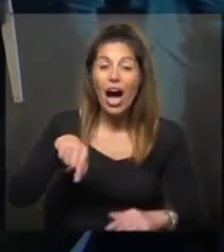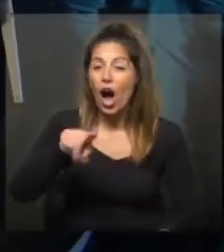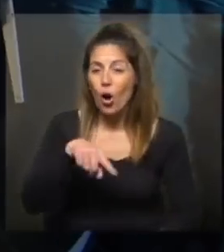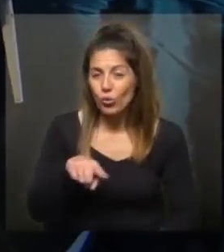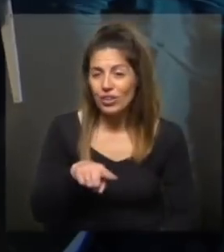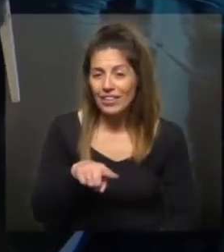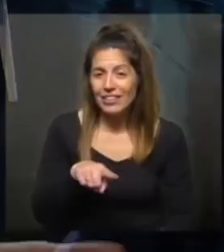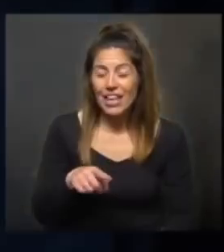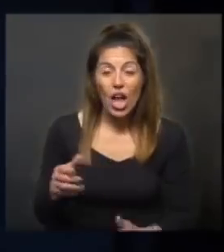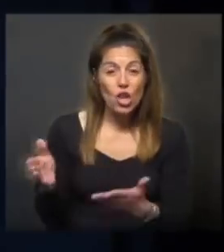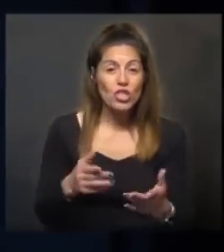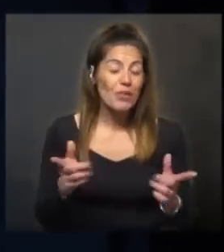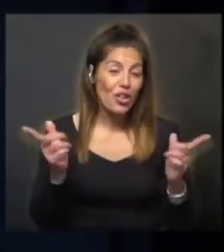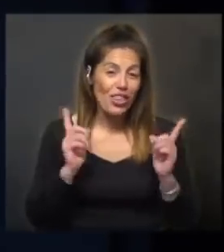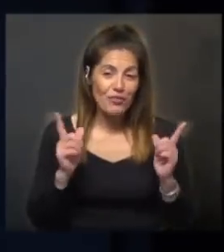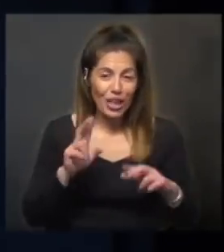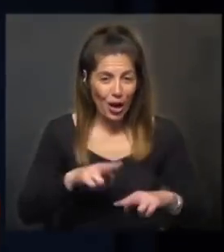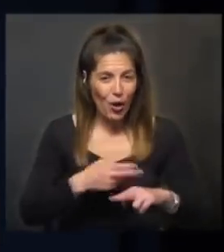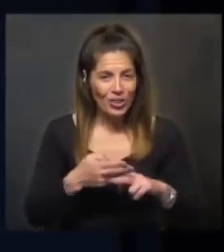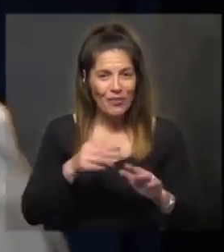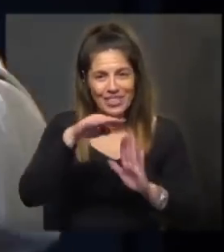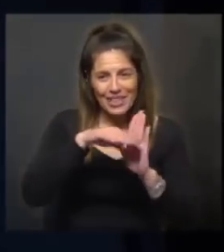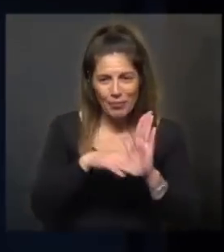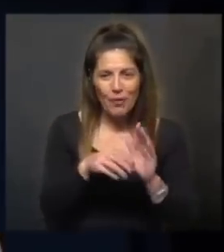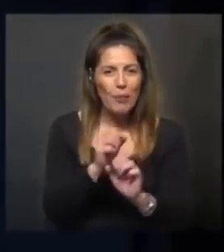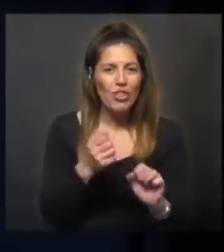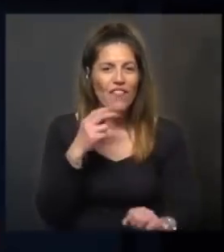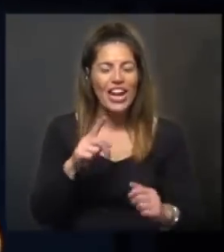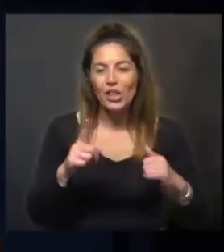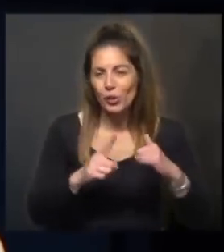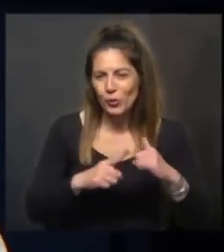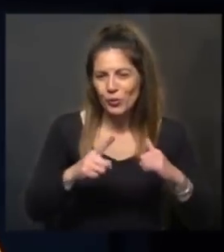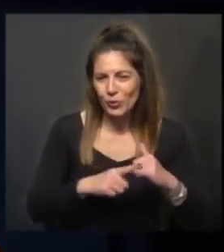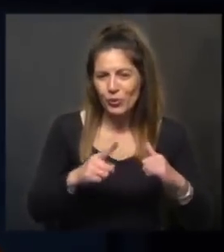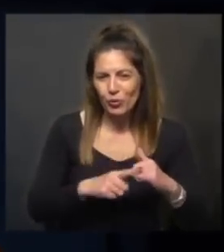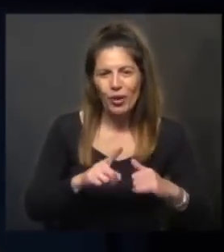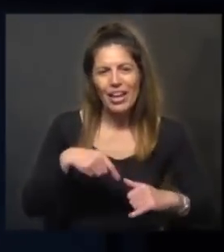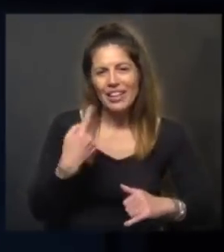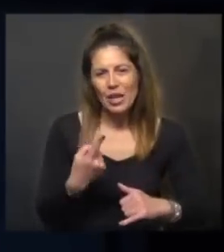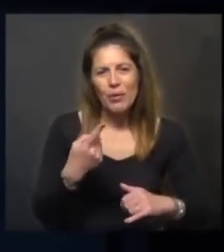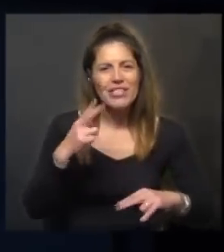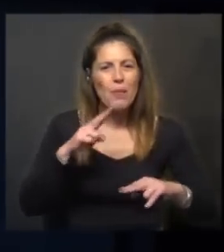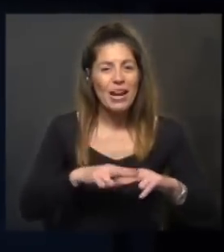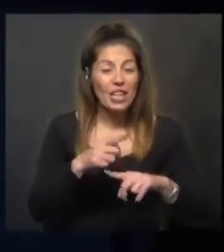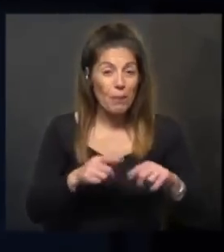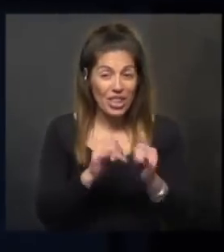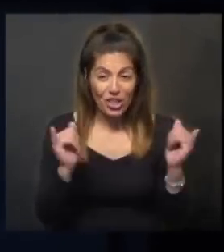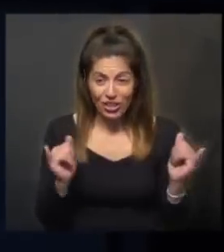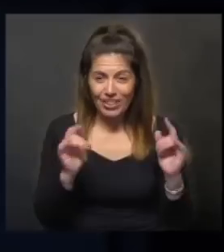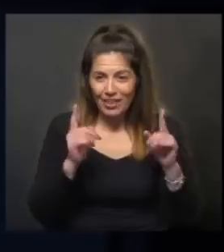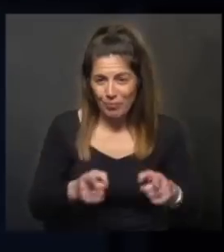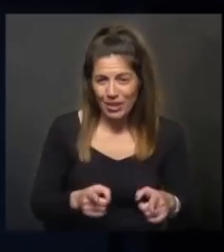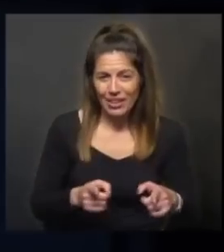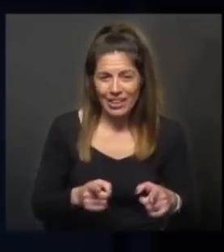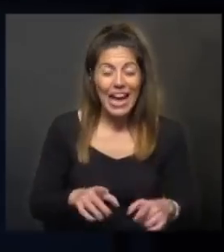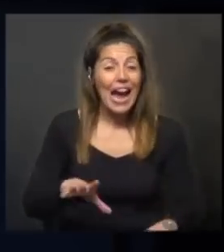Bueno Los invito a disfrutar nuevamente Este programa que lo van a poder encontrar en YouTube y después el creo que el martes del mediodía y